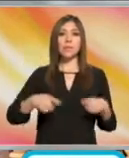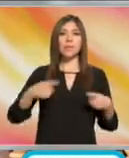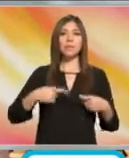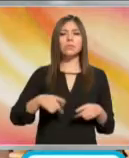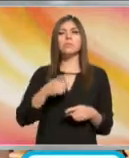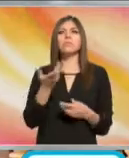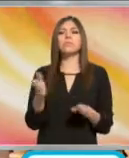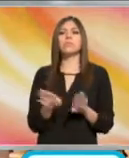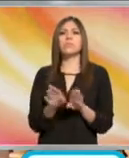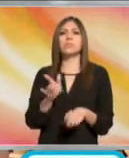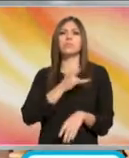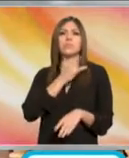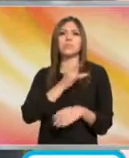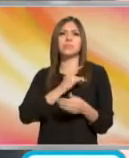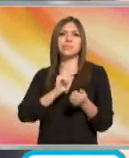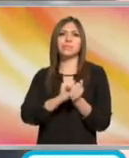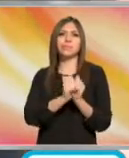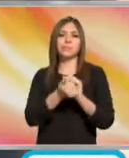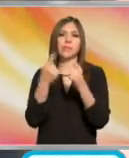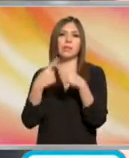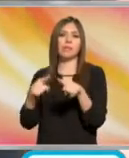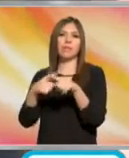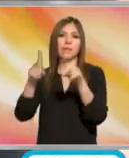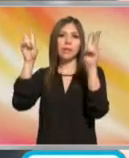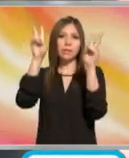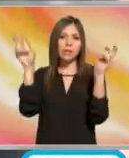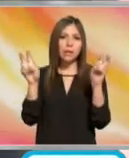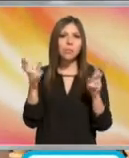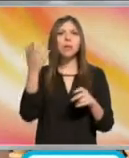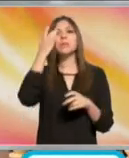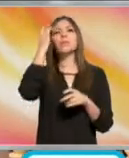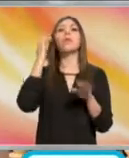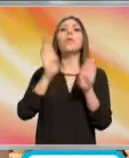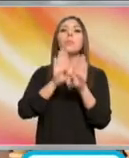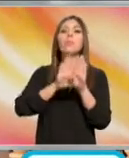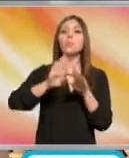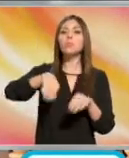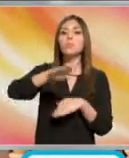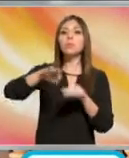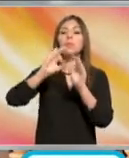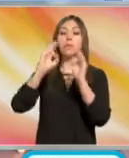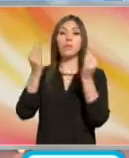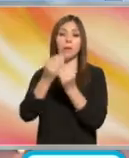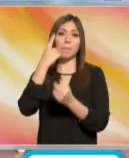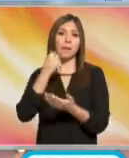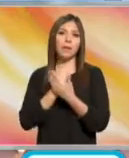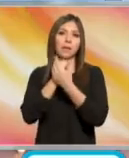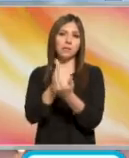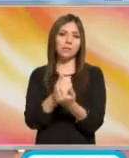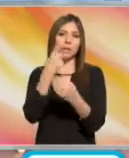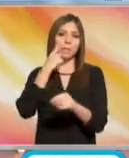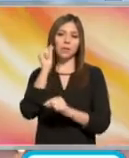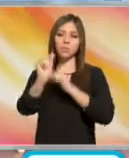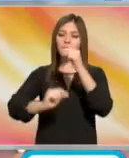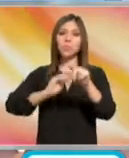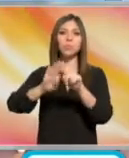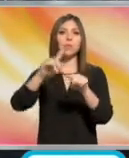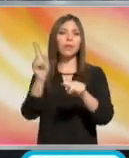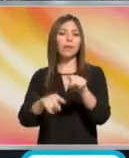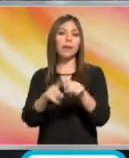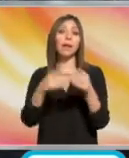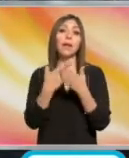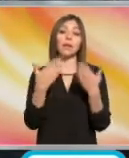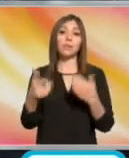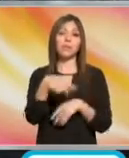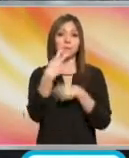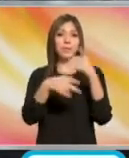pongamos a reflexionar sobre estos temas y a tratar de buscar mecanismos que nos ayuden a abatirlos, ¿no? Entonces, de lo que vamos a